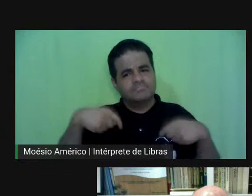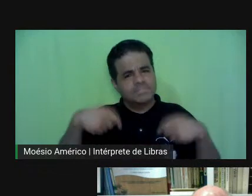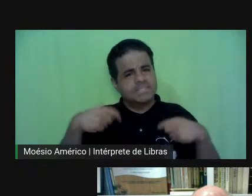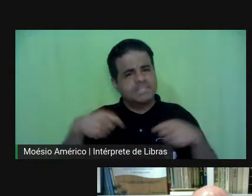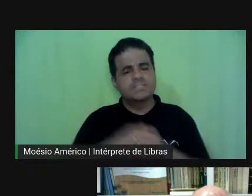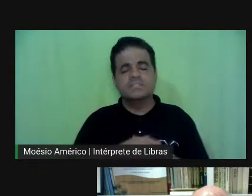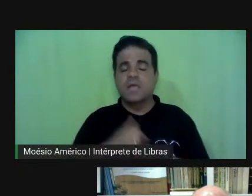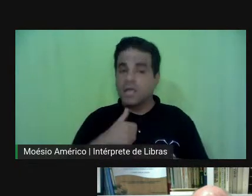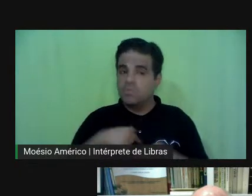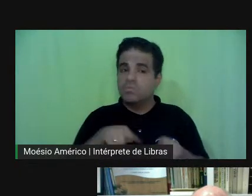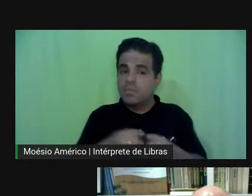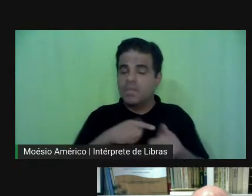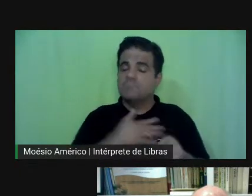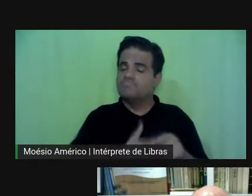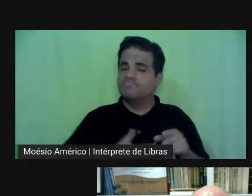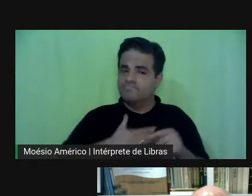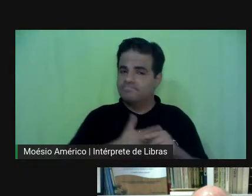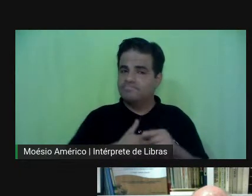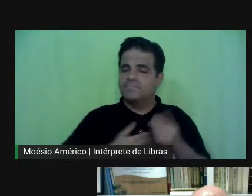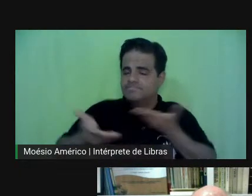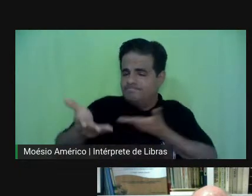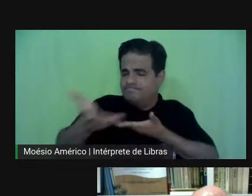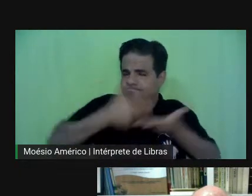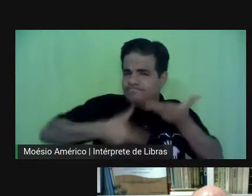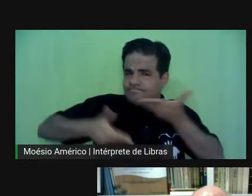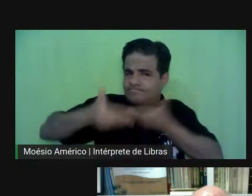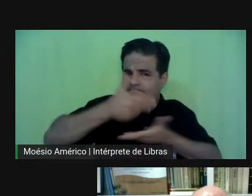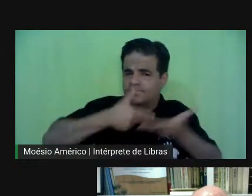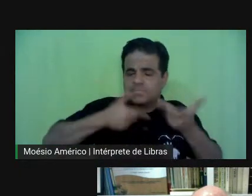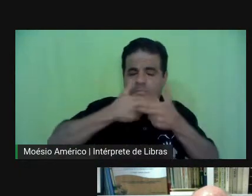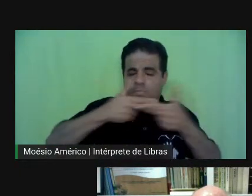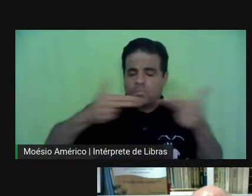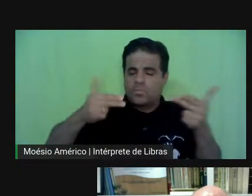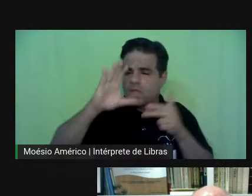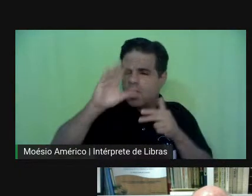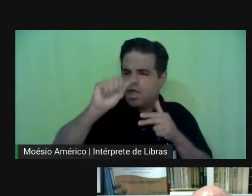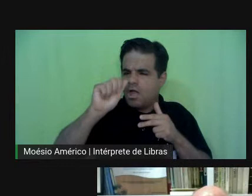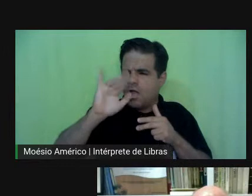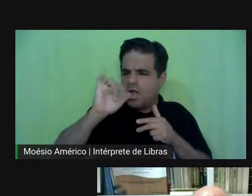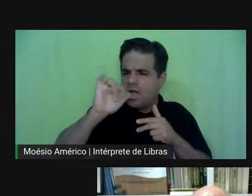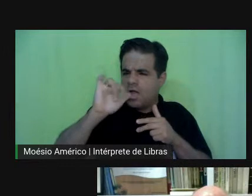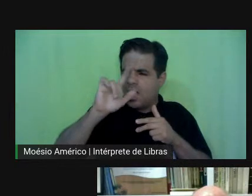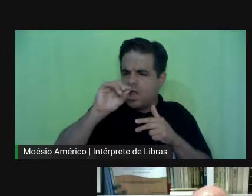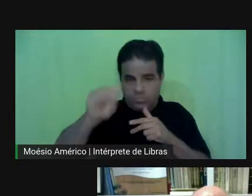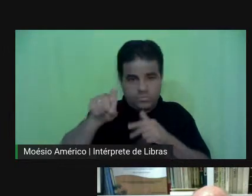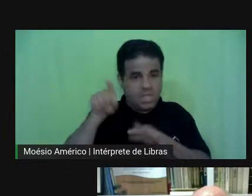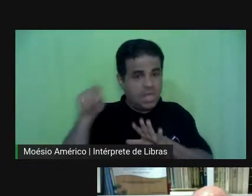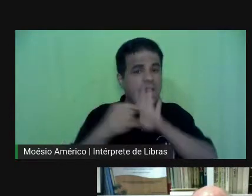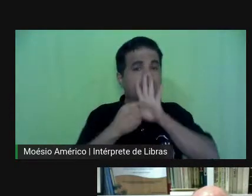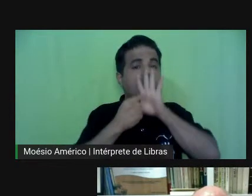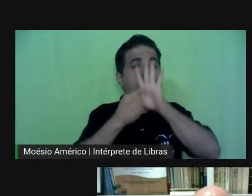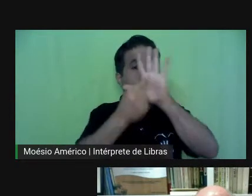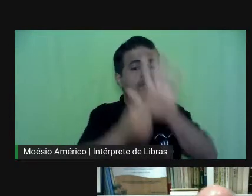yo también gustaría rescatar aunque carlos alía presentó